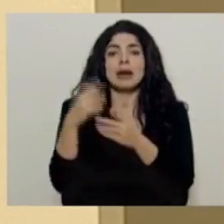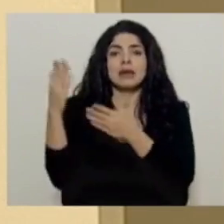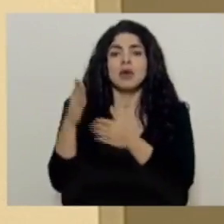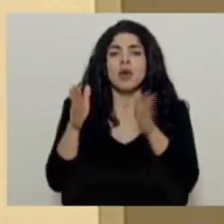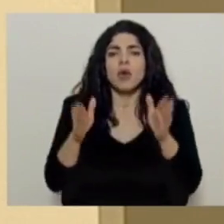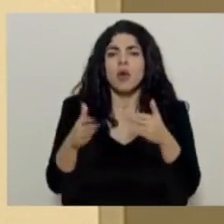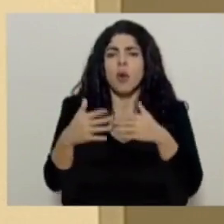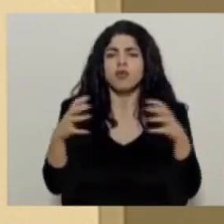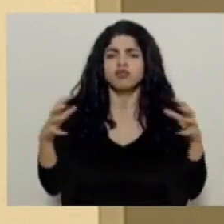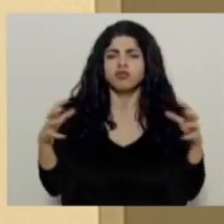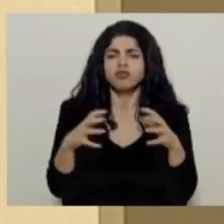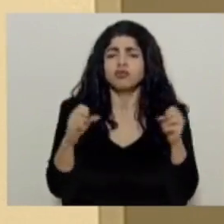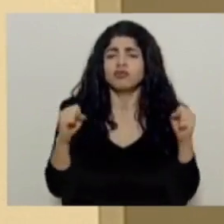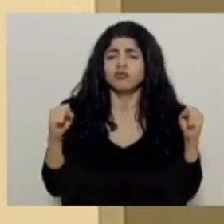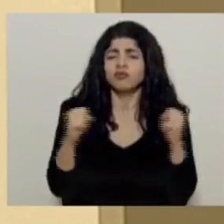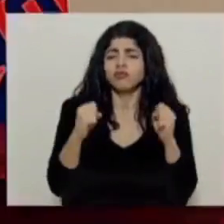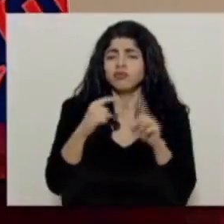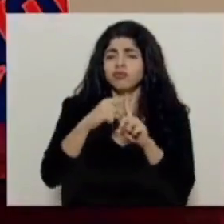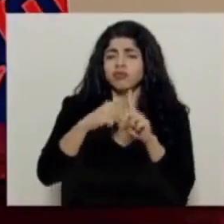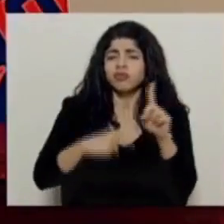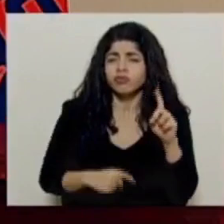congeladores de ultra baja temperatura.